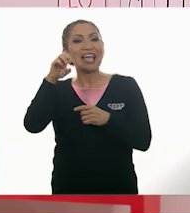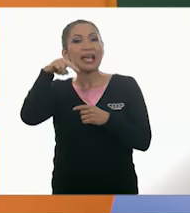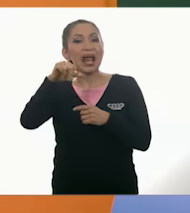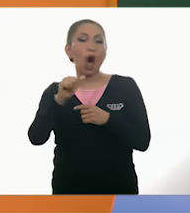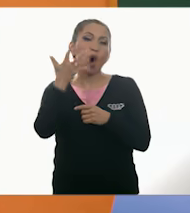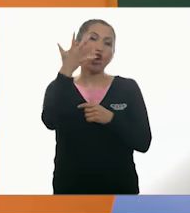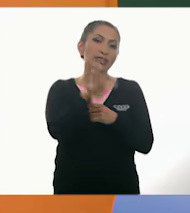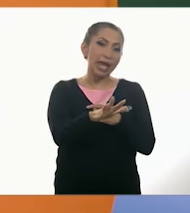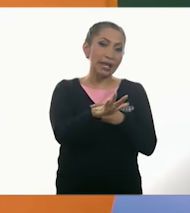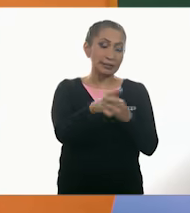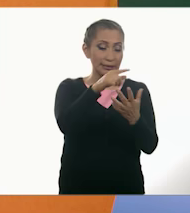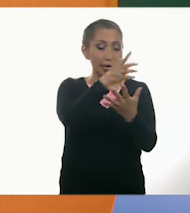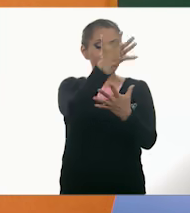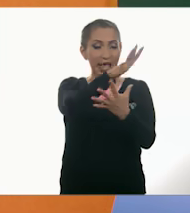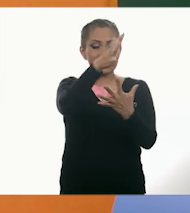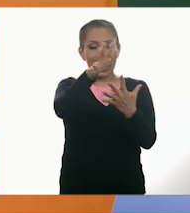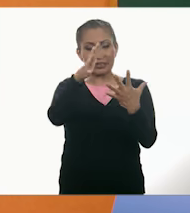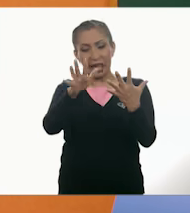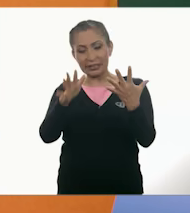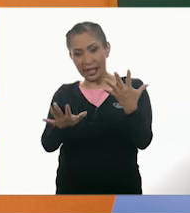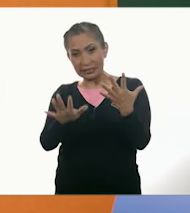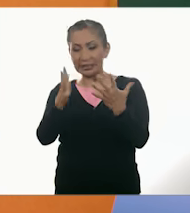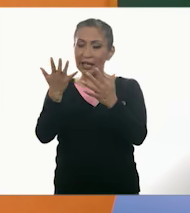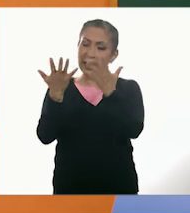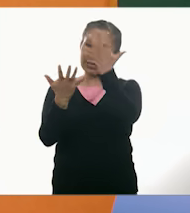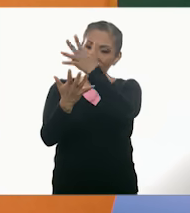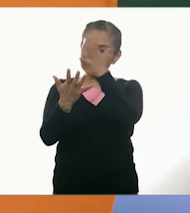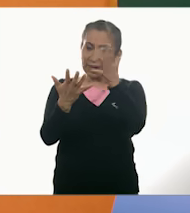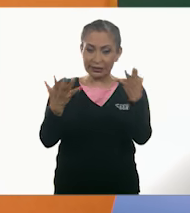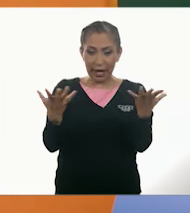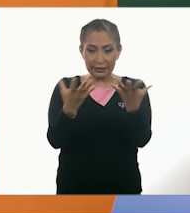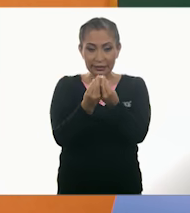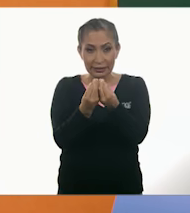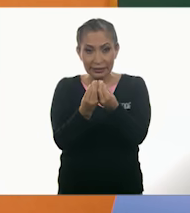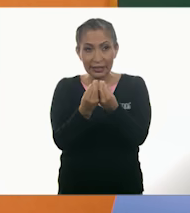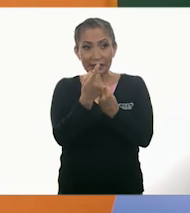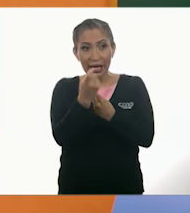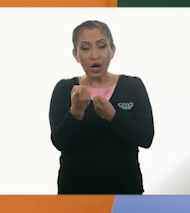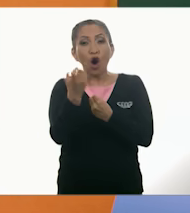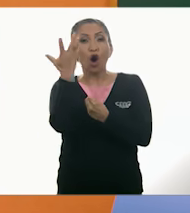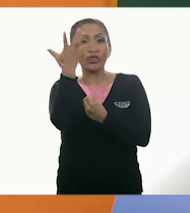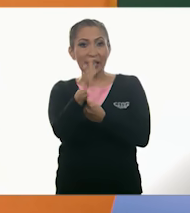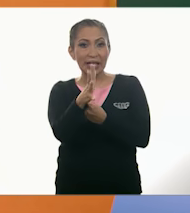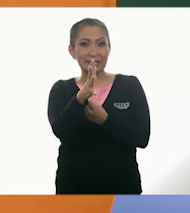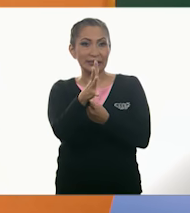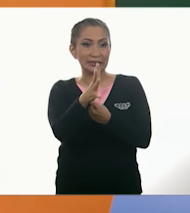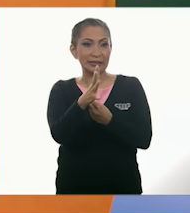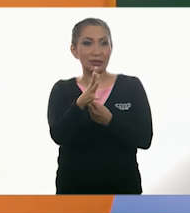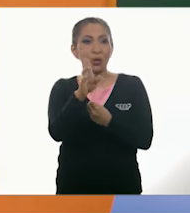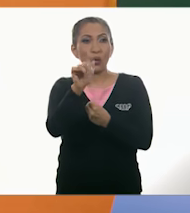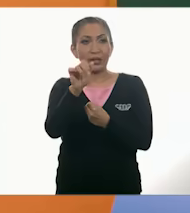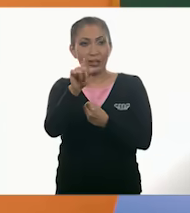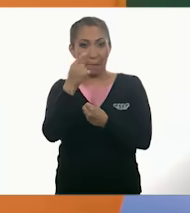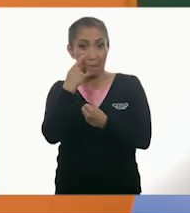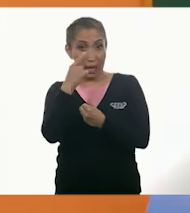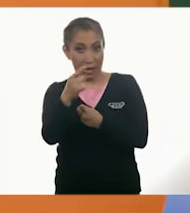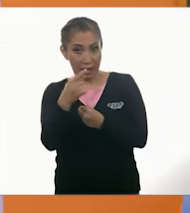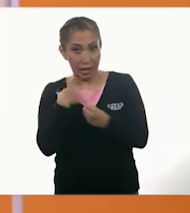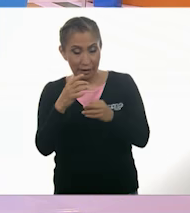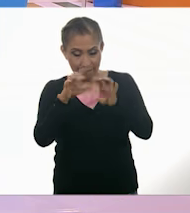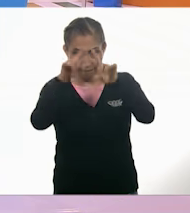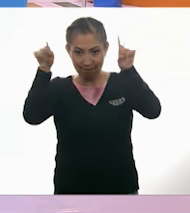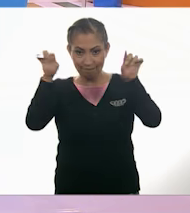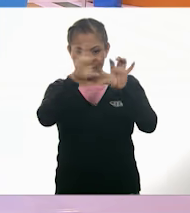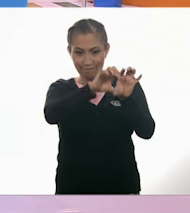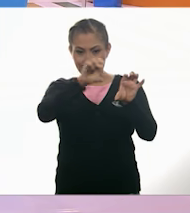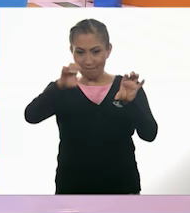10 unidades sencillas. Ok, entonces es una decena o 10 unidades. Ok. Ok, te lo voy a mostrar en el abaco.